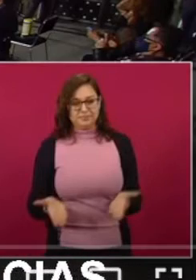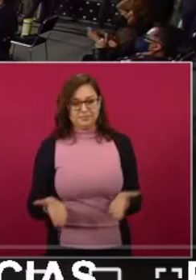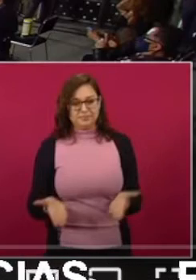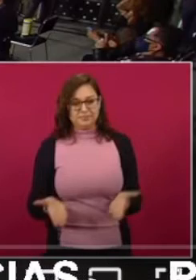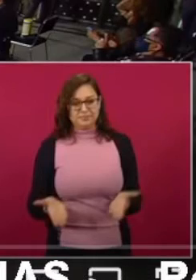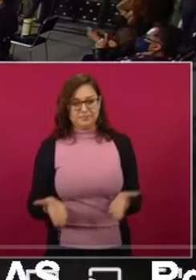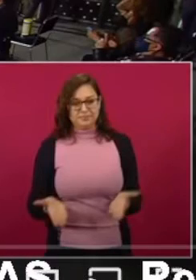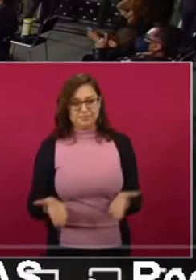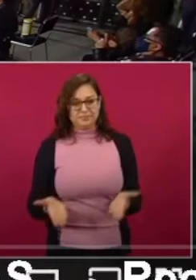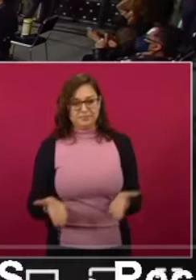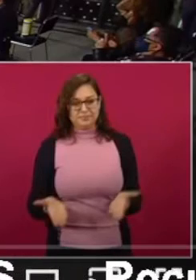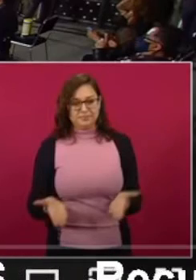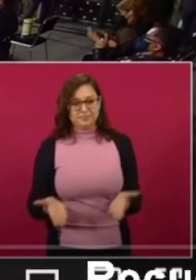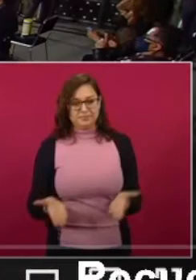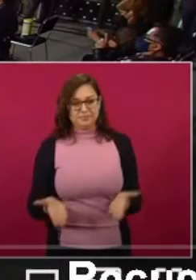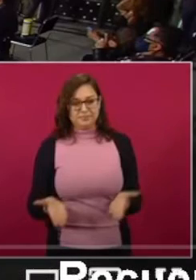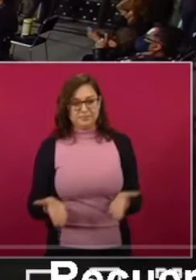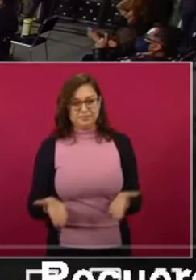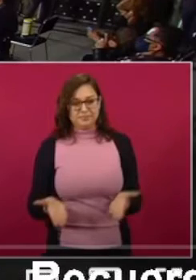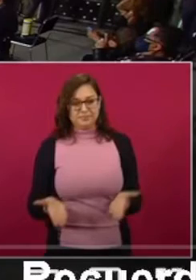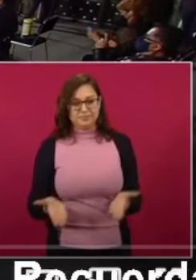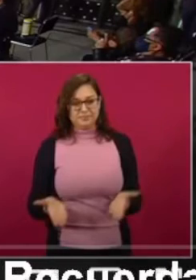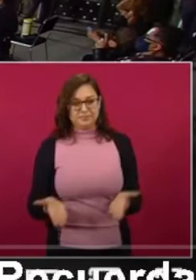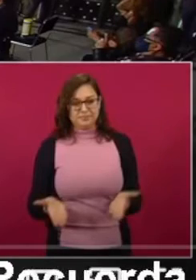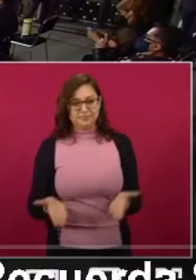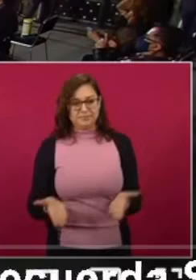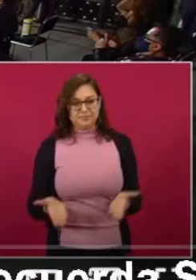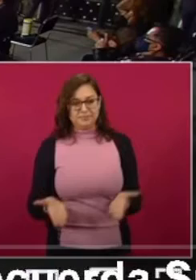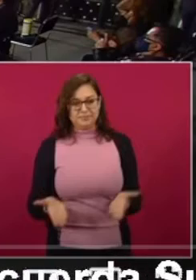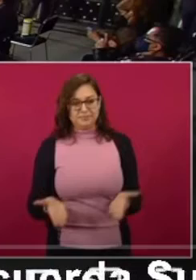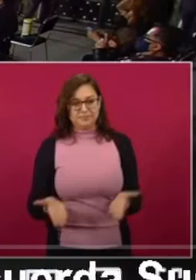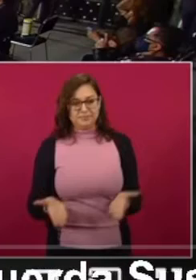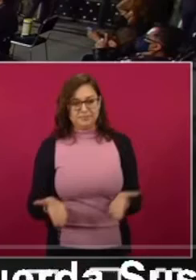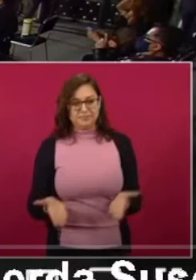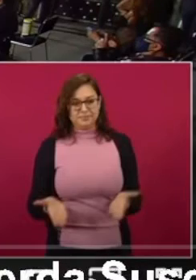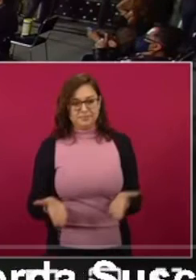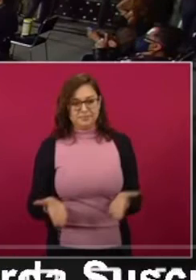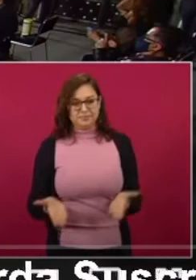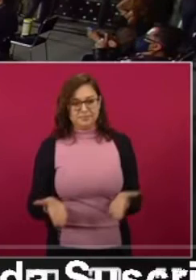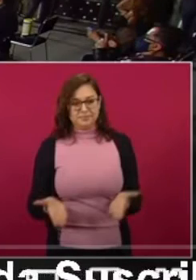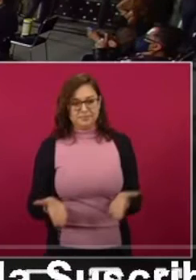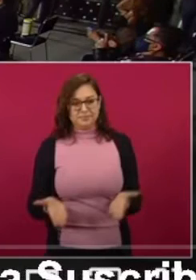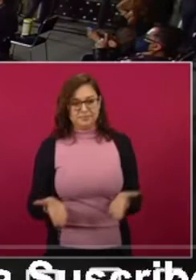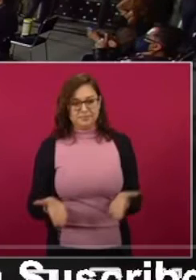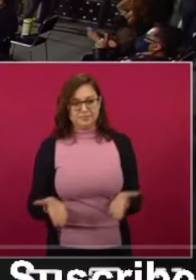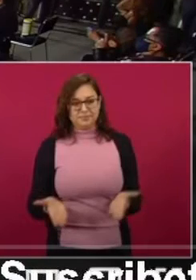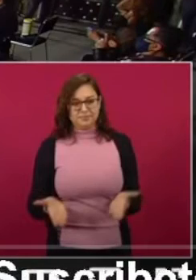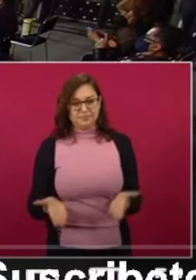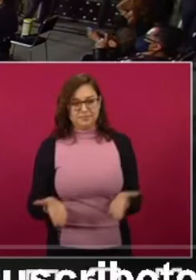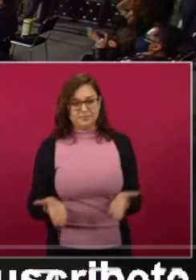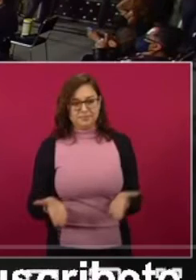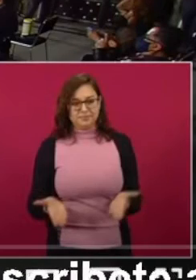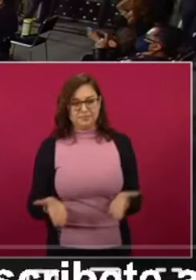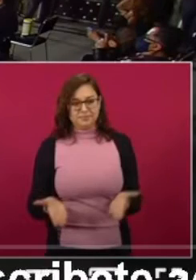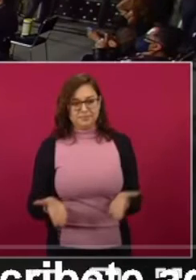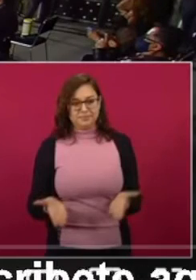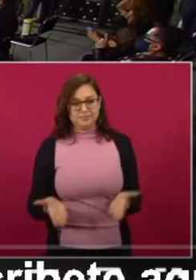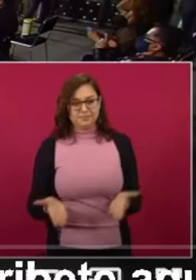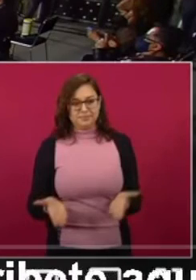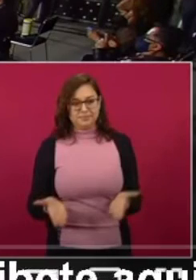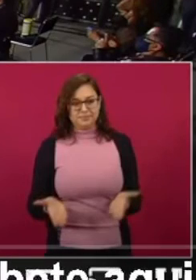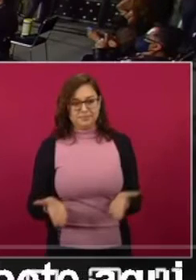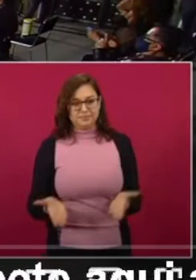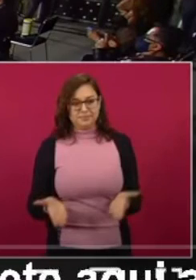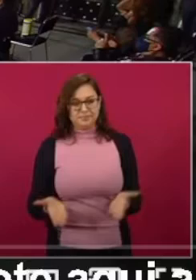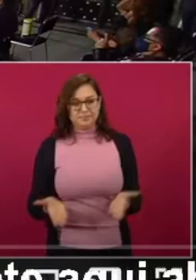de responder a toda esa maraña de cosas que sencillamente amigos yo ya